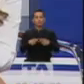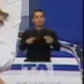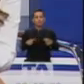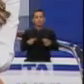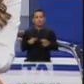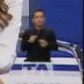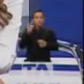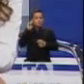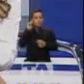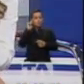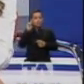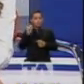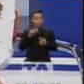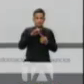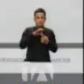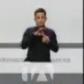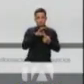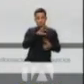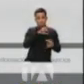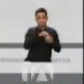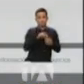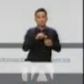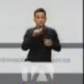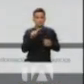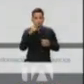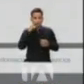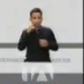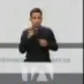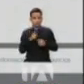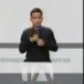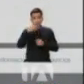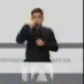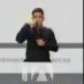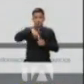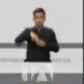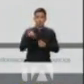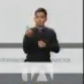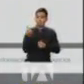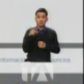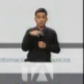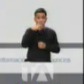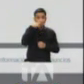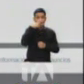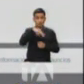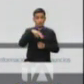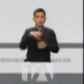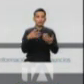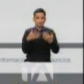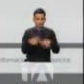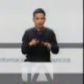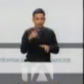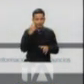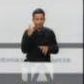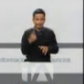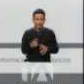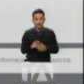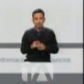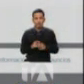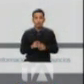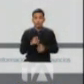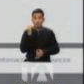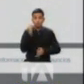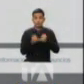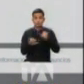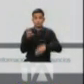para mujeres y otros para hombres. Comentábamos que en México, ahí está el tuit, en México eso ya se intentó, ¿no? Y en una de las